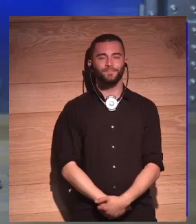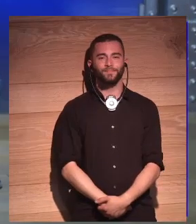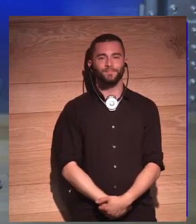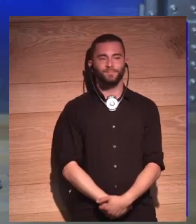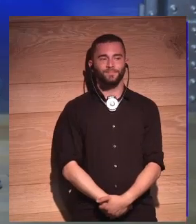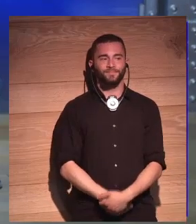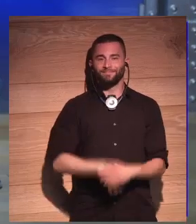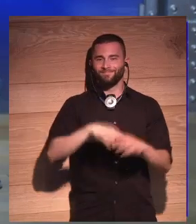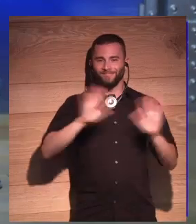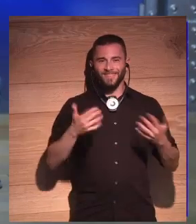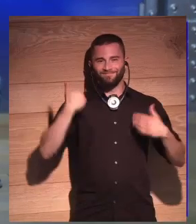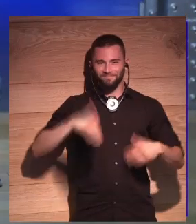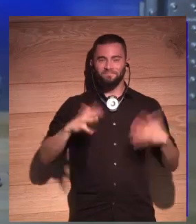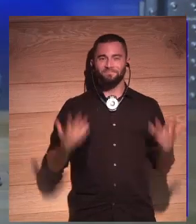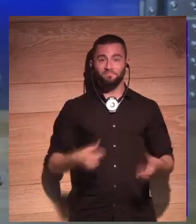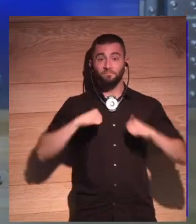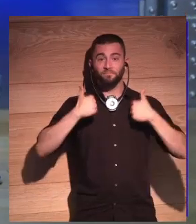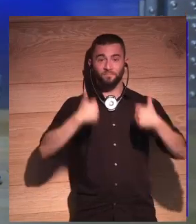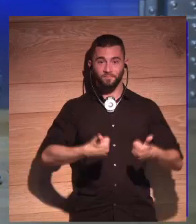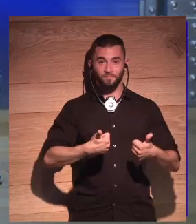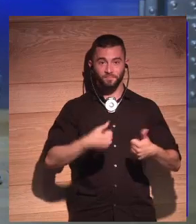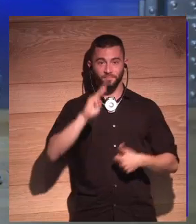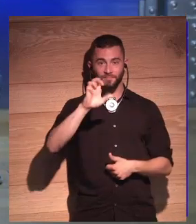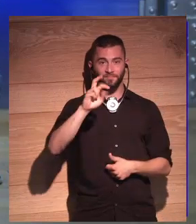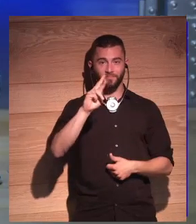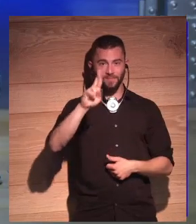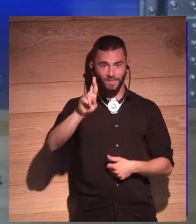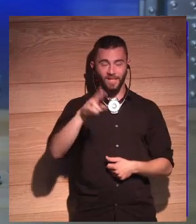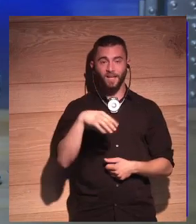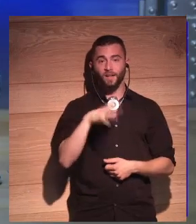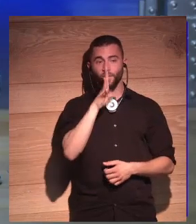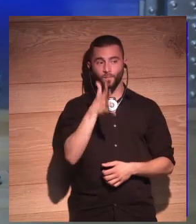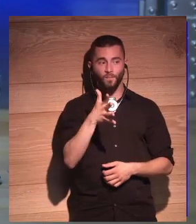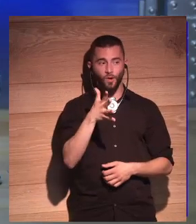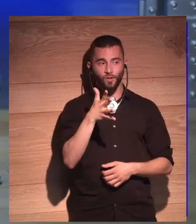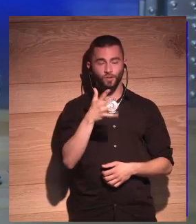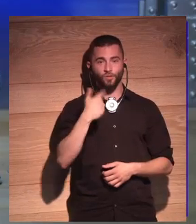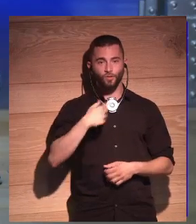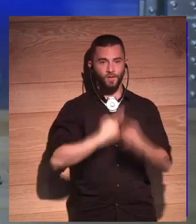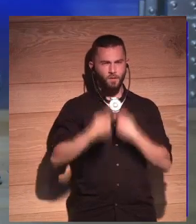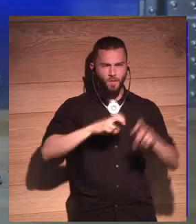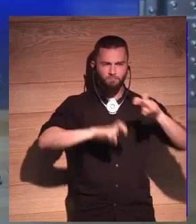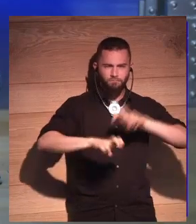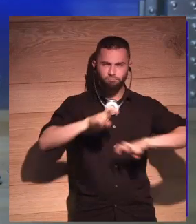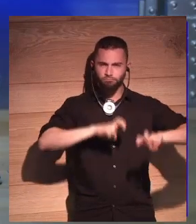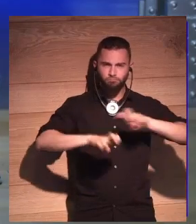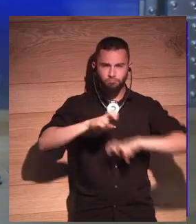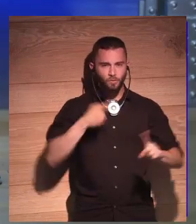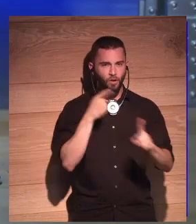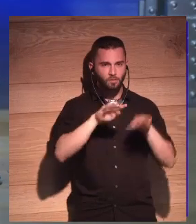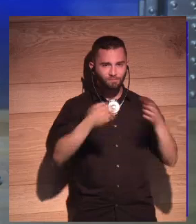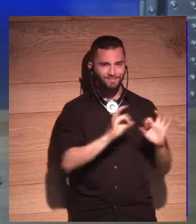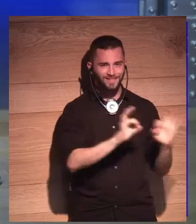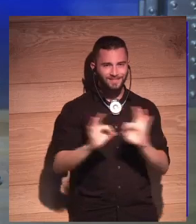Hola, ya estamos aquí. Voy a empezar con Peter, porque en el momento que estaba buscando información, ¿no?, para preparar la